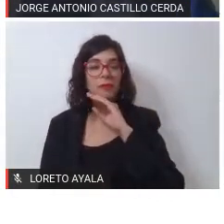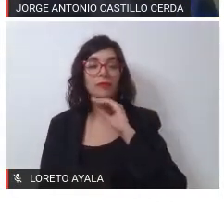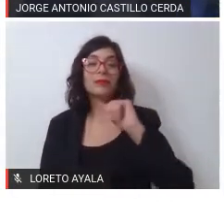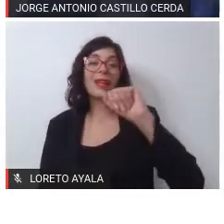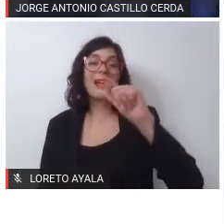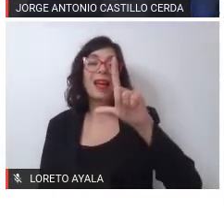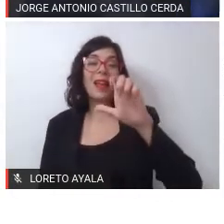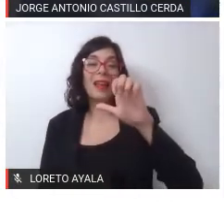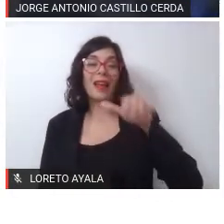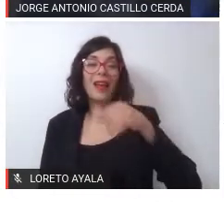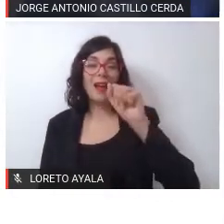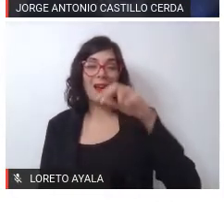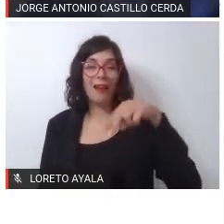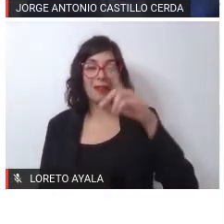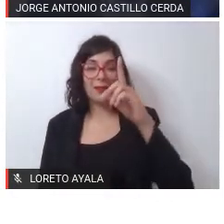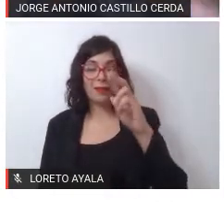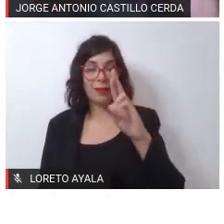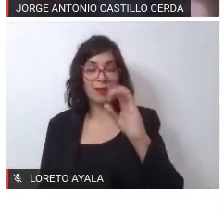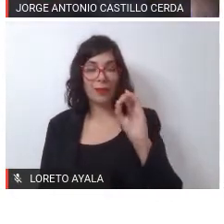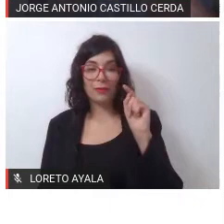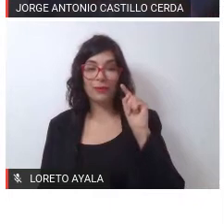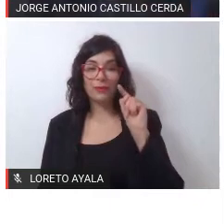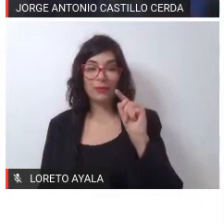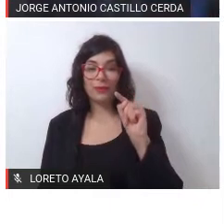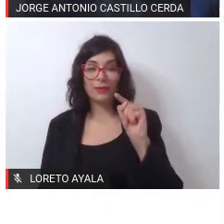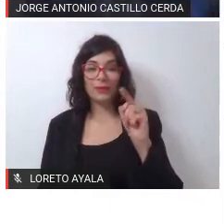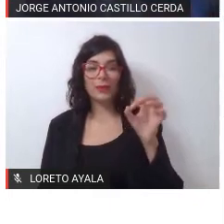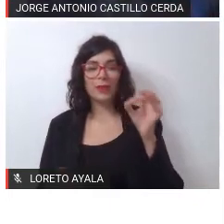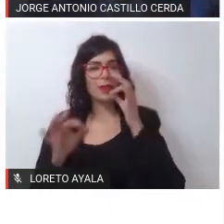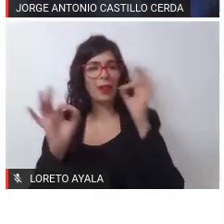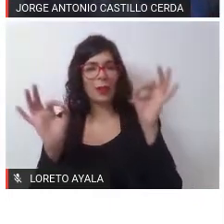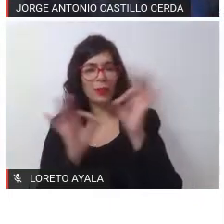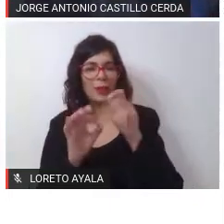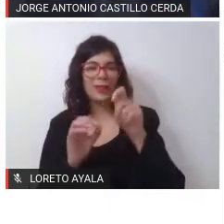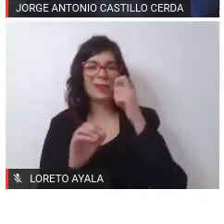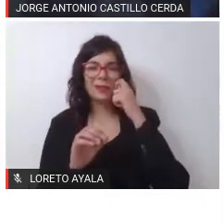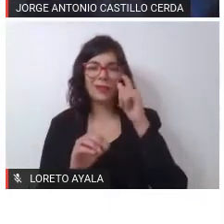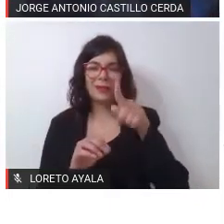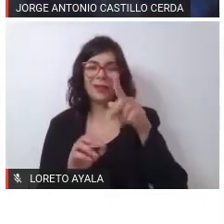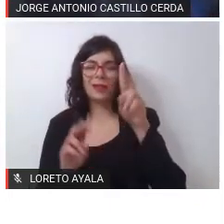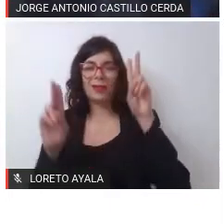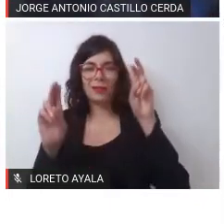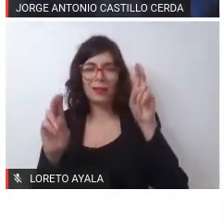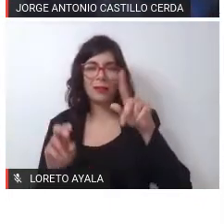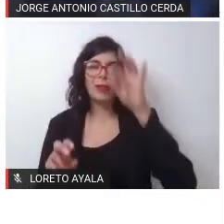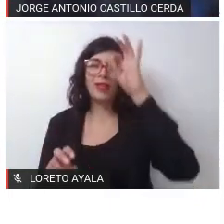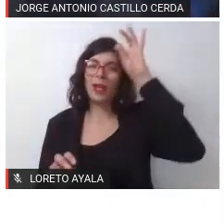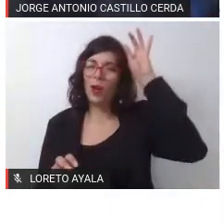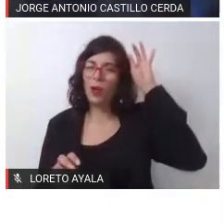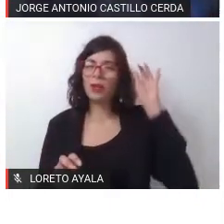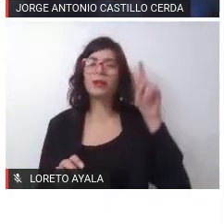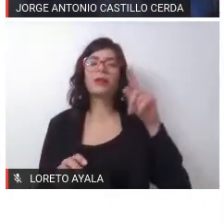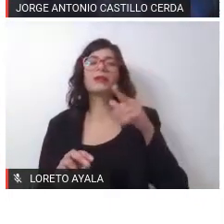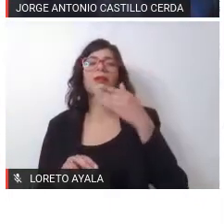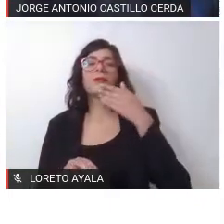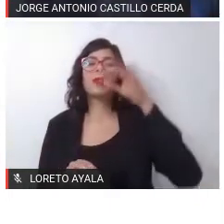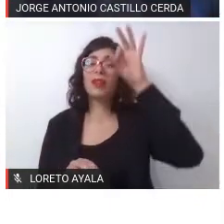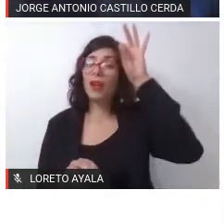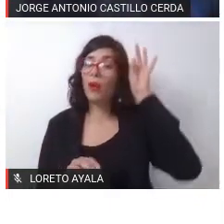Alejandro Ducasó nos metió en el mundo, nos introdujo en el mundo de la neurociencia y la